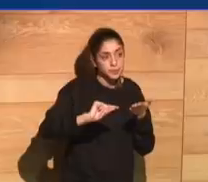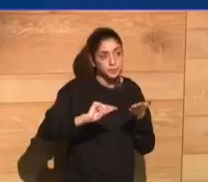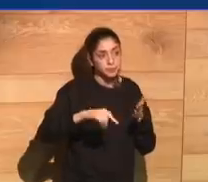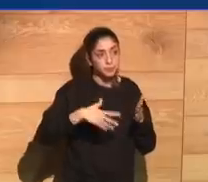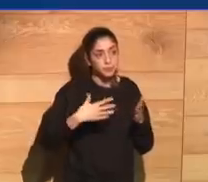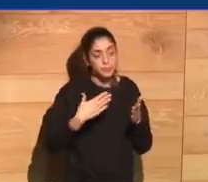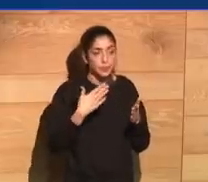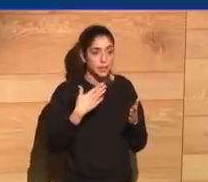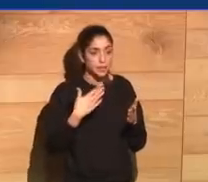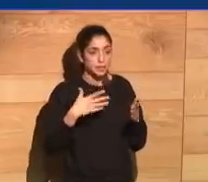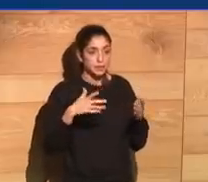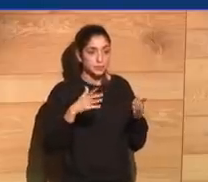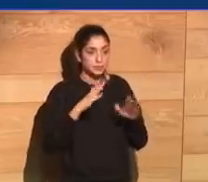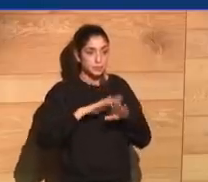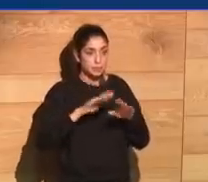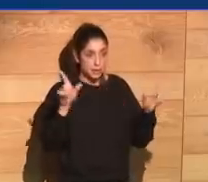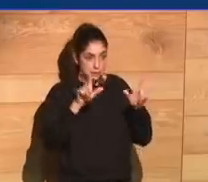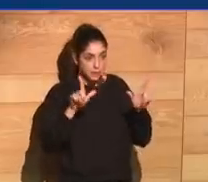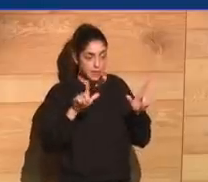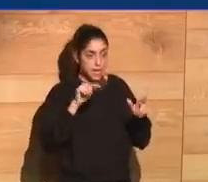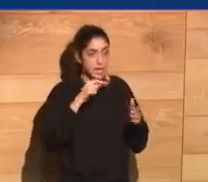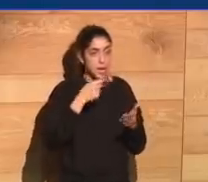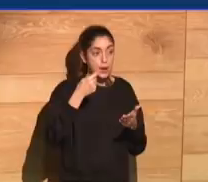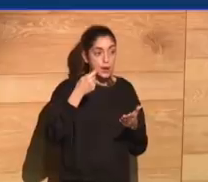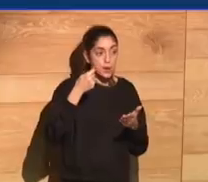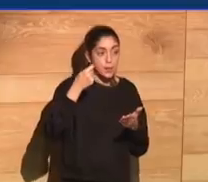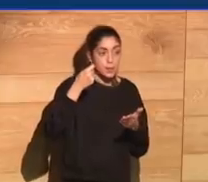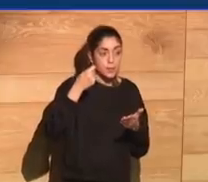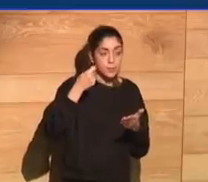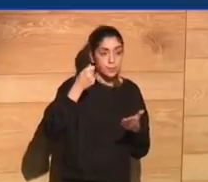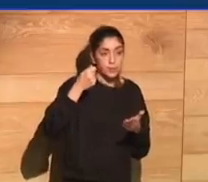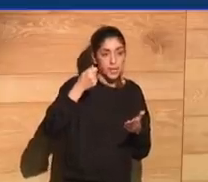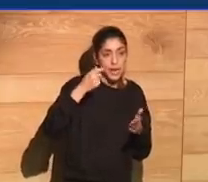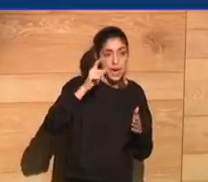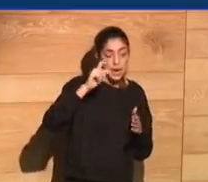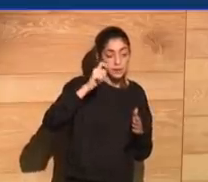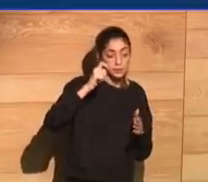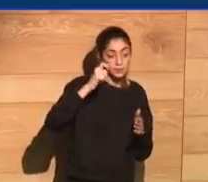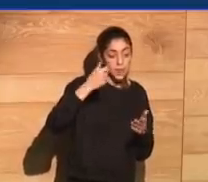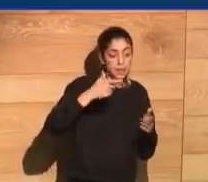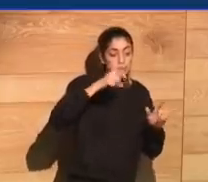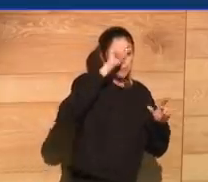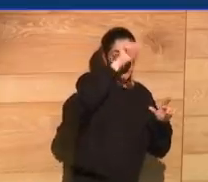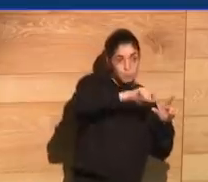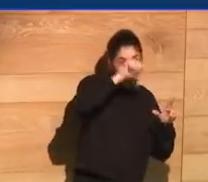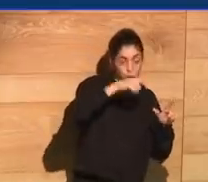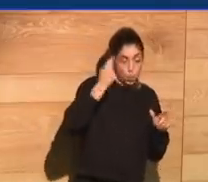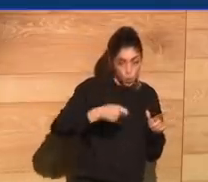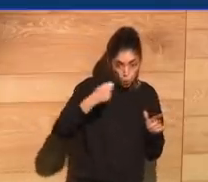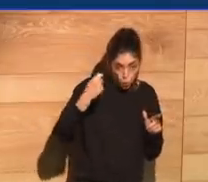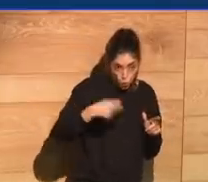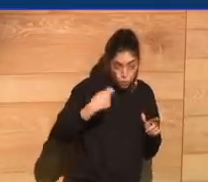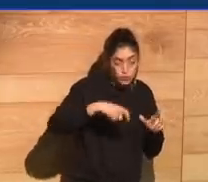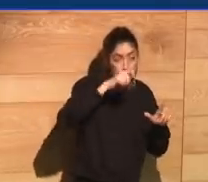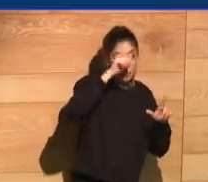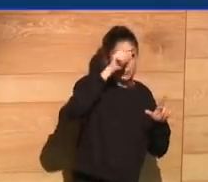pantalla costaba más Dios. Hacer eso que muchas de las películas que se estaban produciendo en América en ese momento.